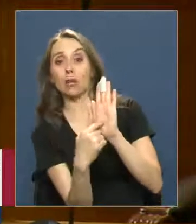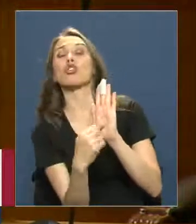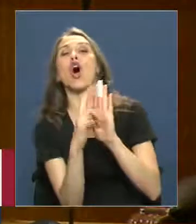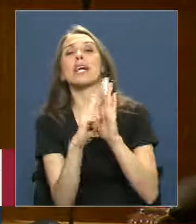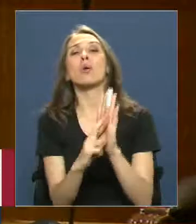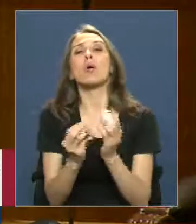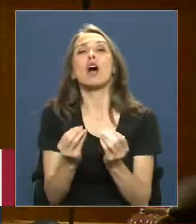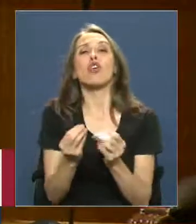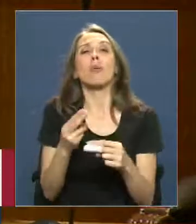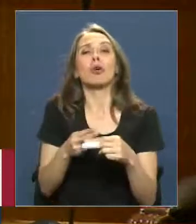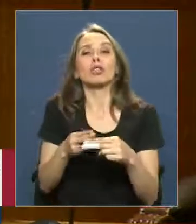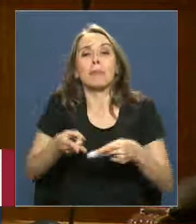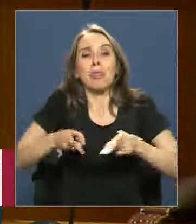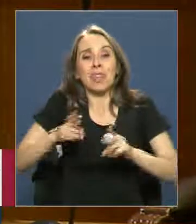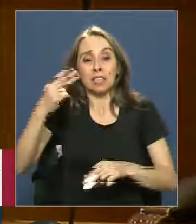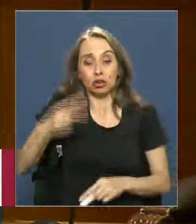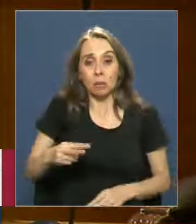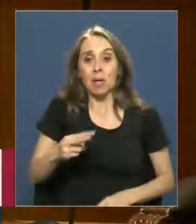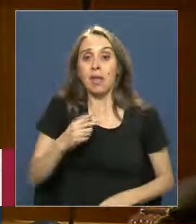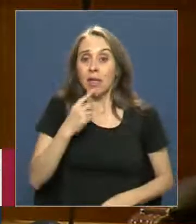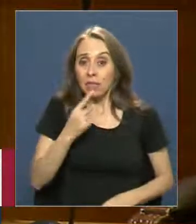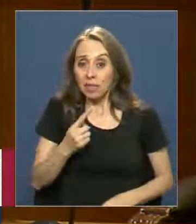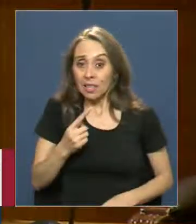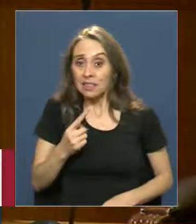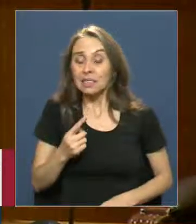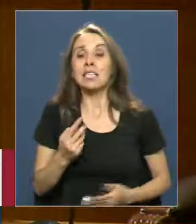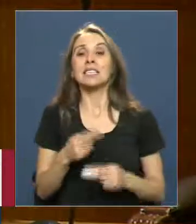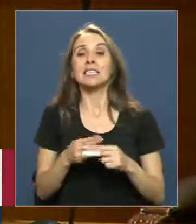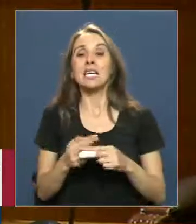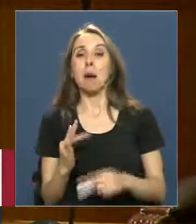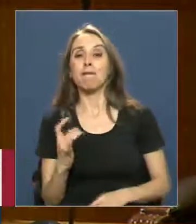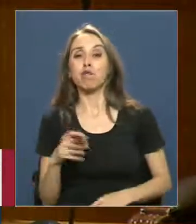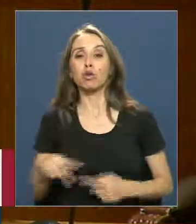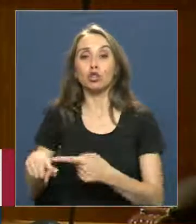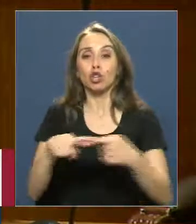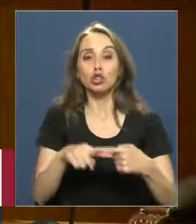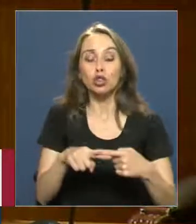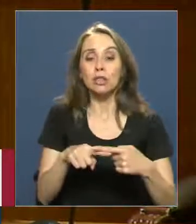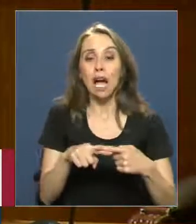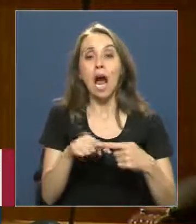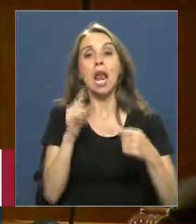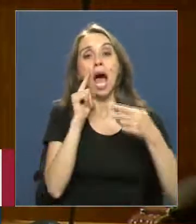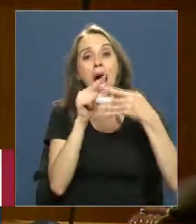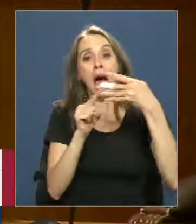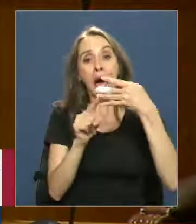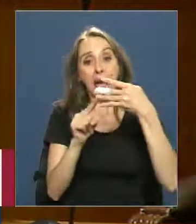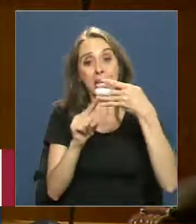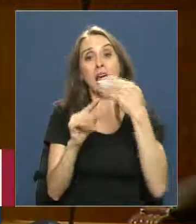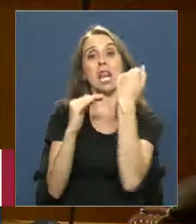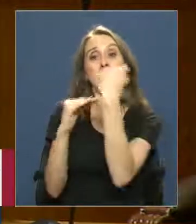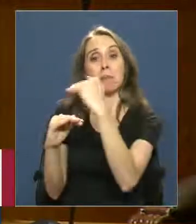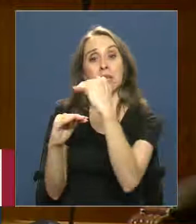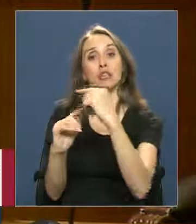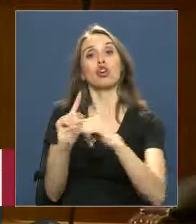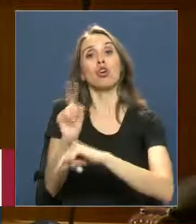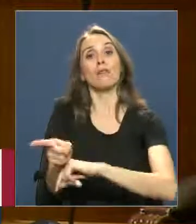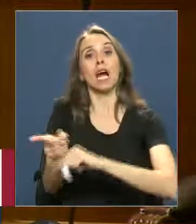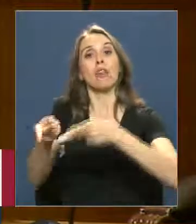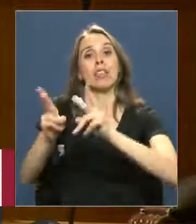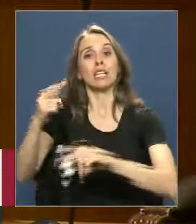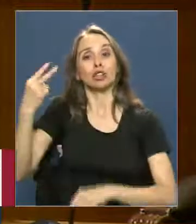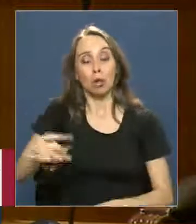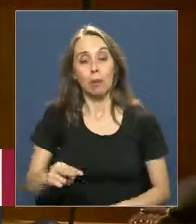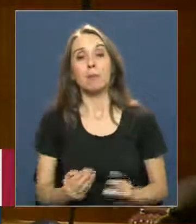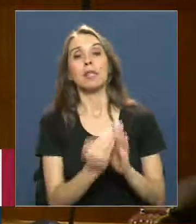derecho de propiedad, señala que la función social deriva en limitaciones y obligaciones a dicho derecho. El inciso